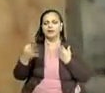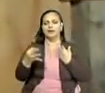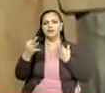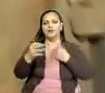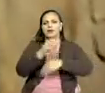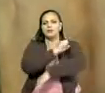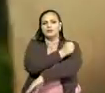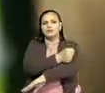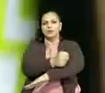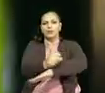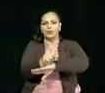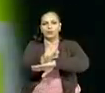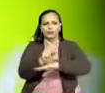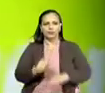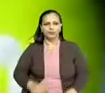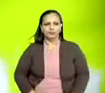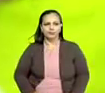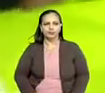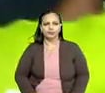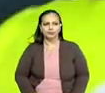Borondón, en Guayas.